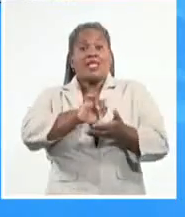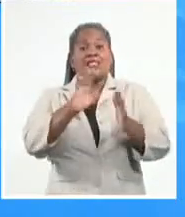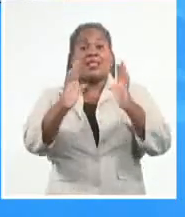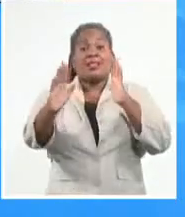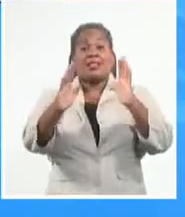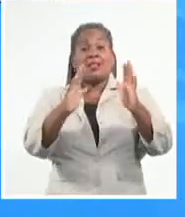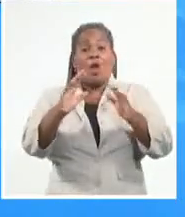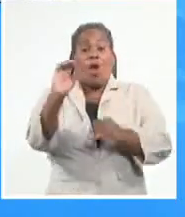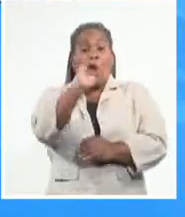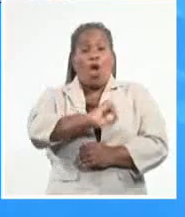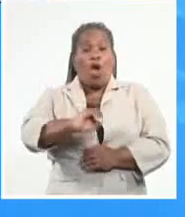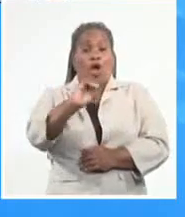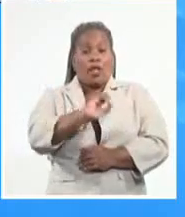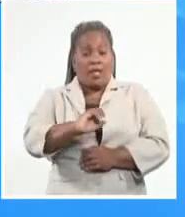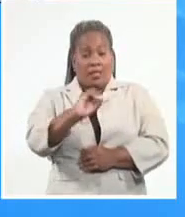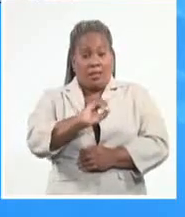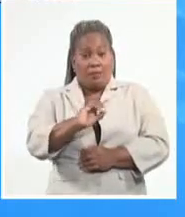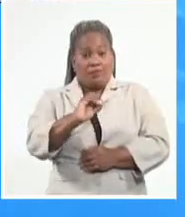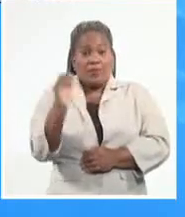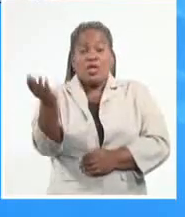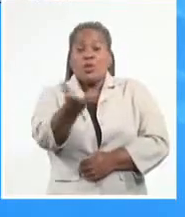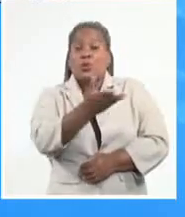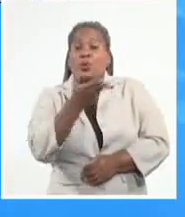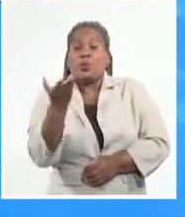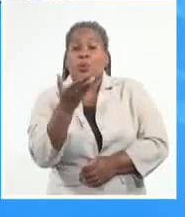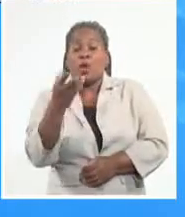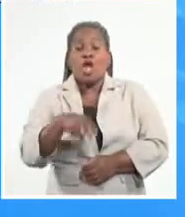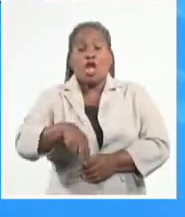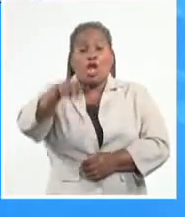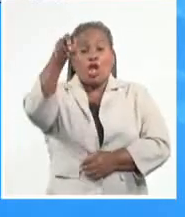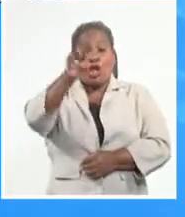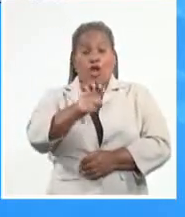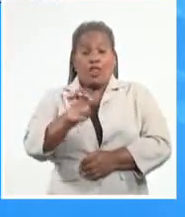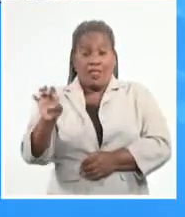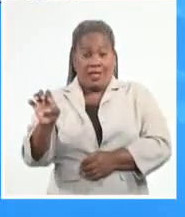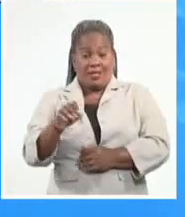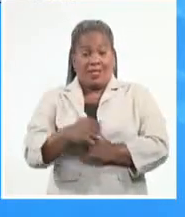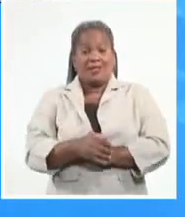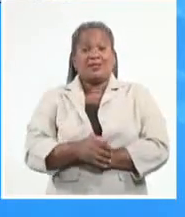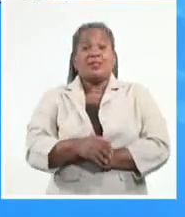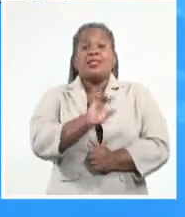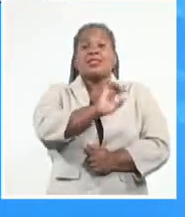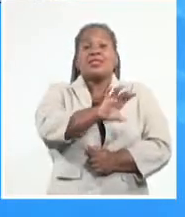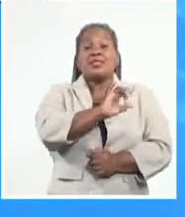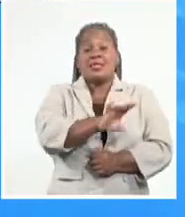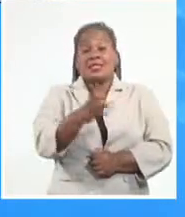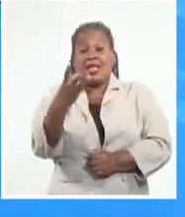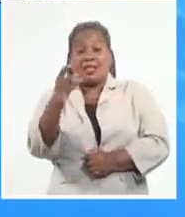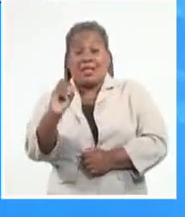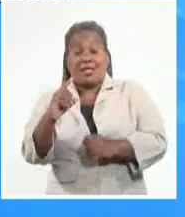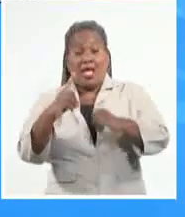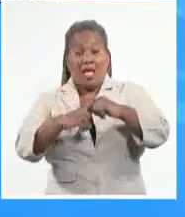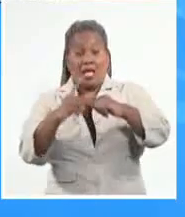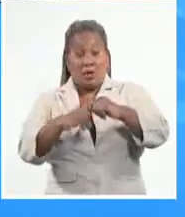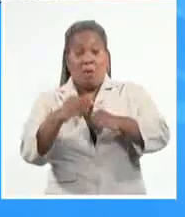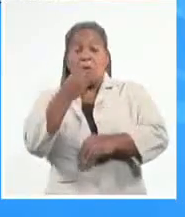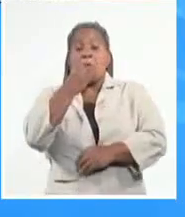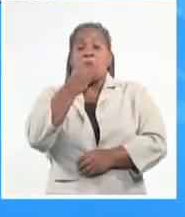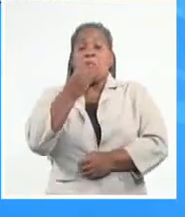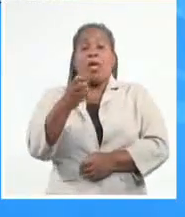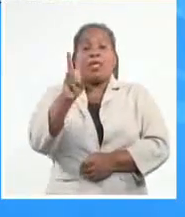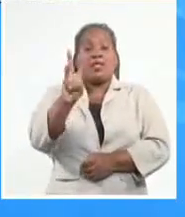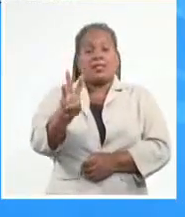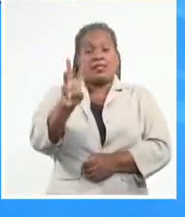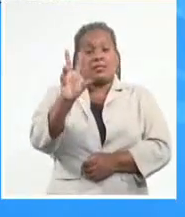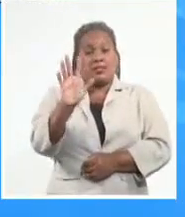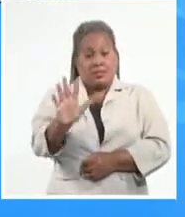Los vientos entre el nordeste y el este en toda Cuba, entre 15 y 30 kilómetros por hora, pueden llegar hasta 35 kilómetros